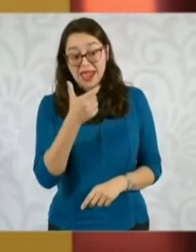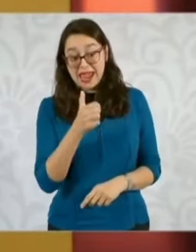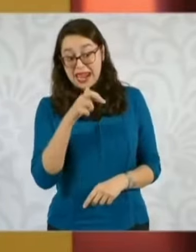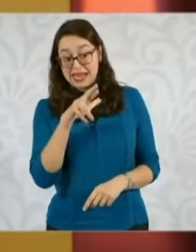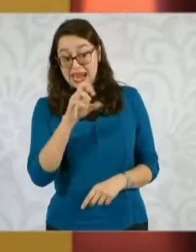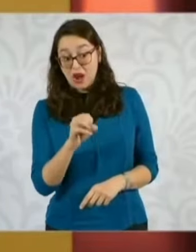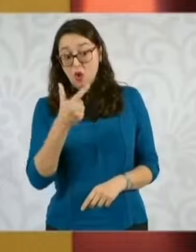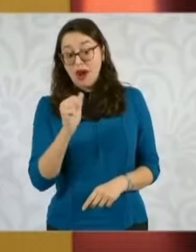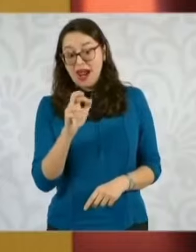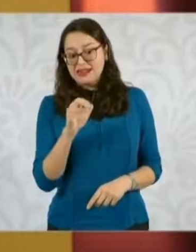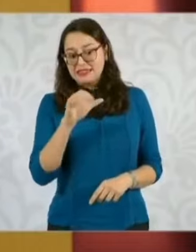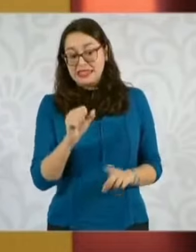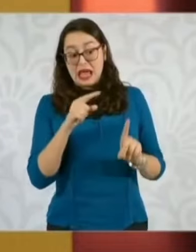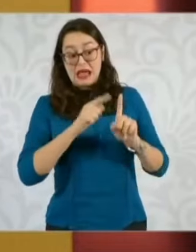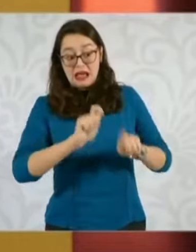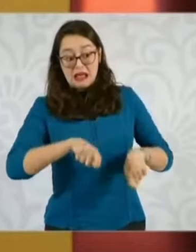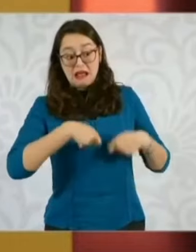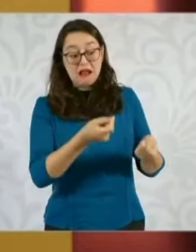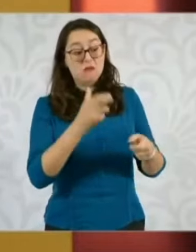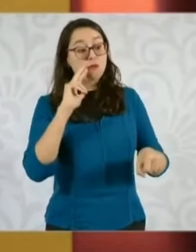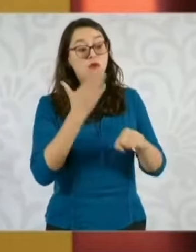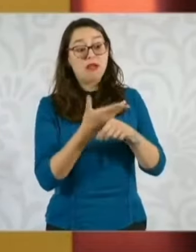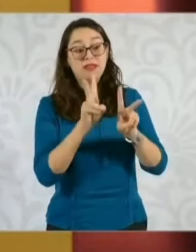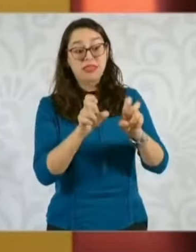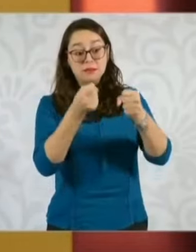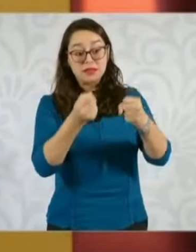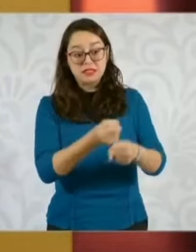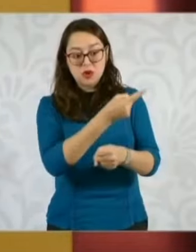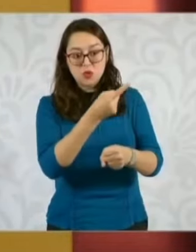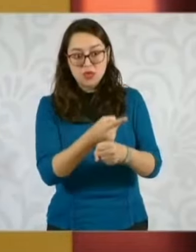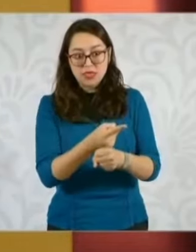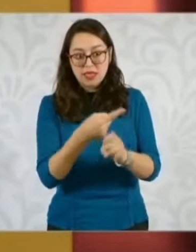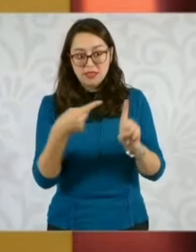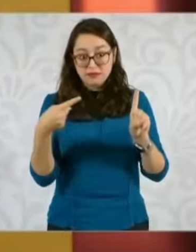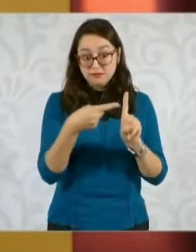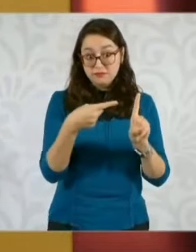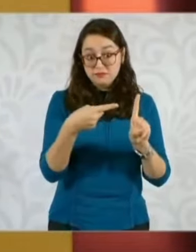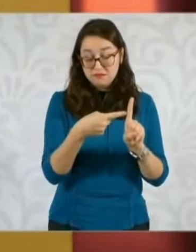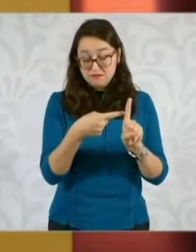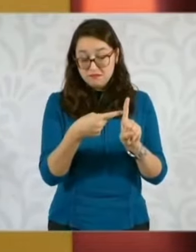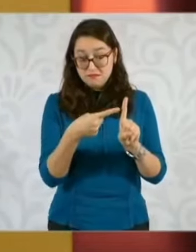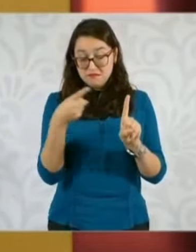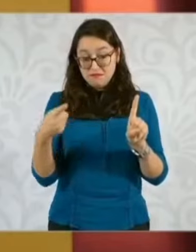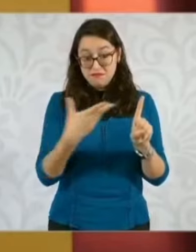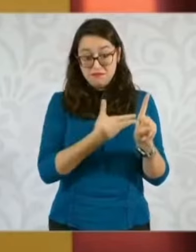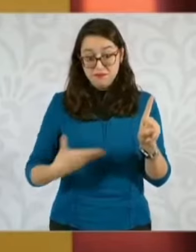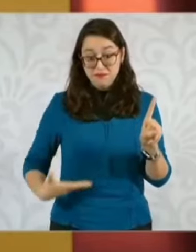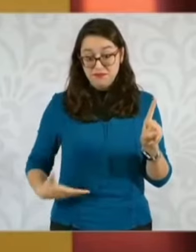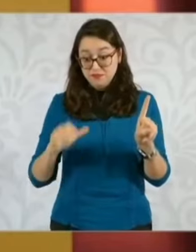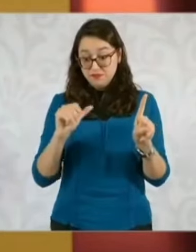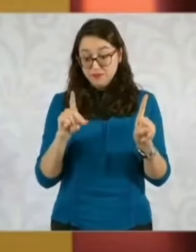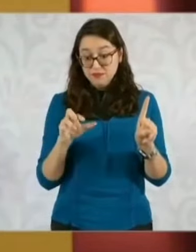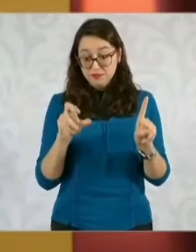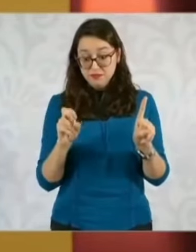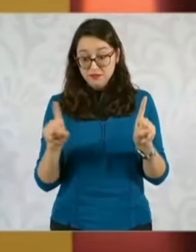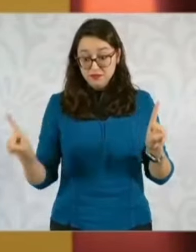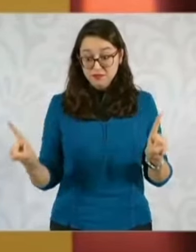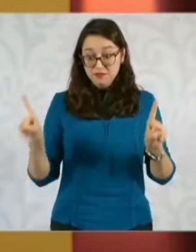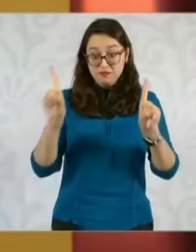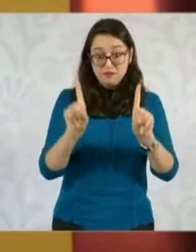de seguridad pública. La relación de fuerza entre ambos hombres estaba invertida. Era el mismo quien dictaba